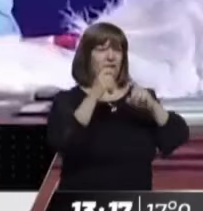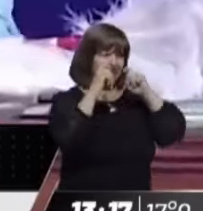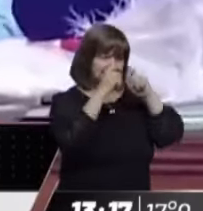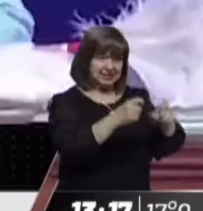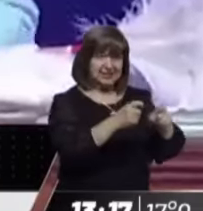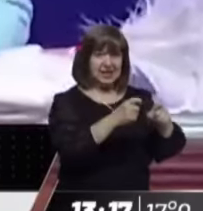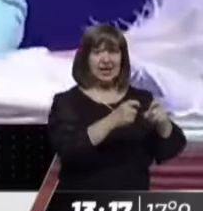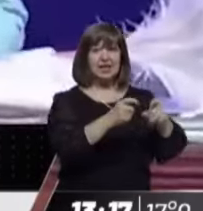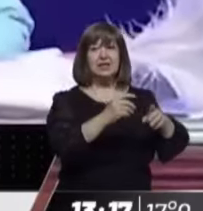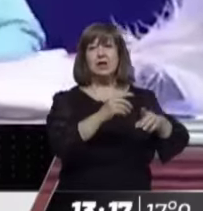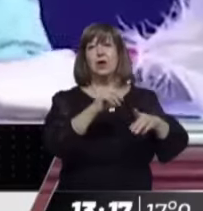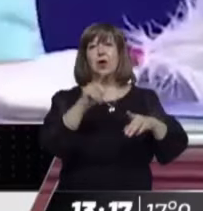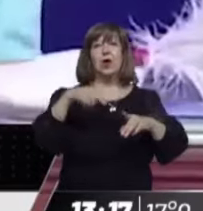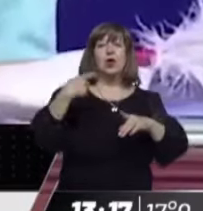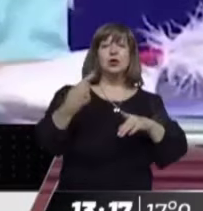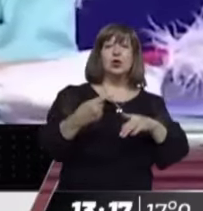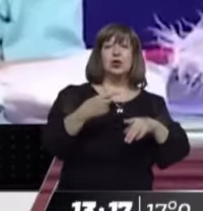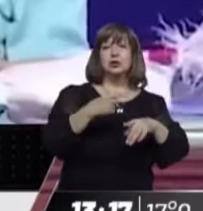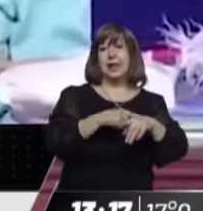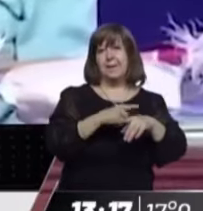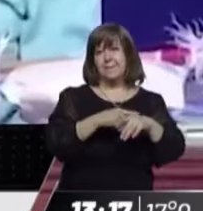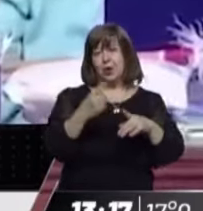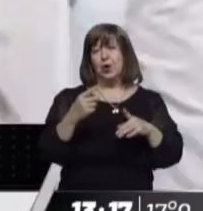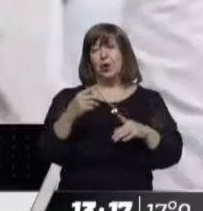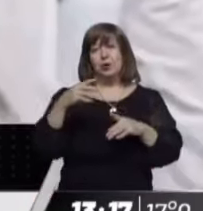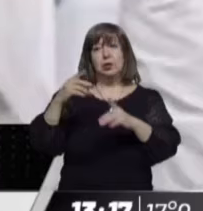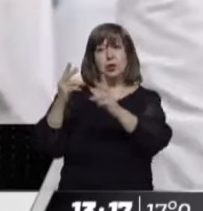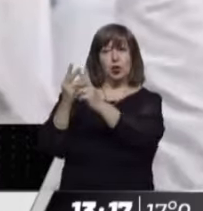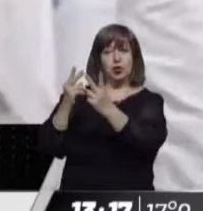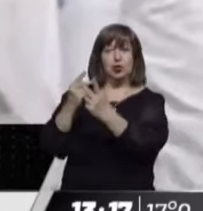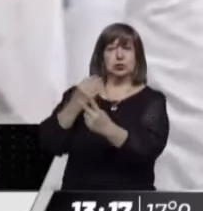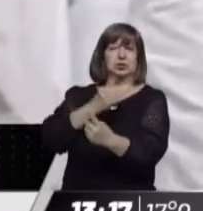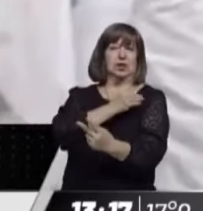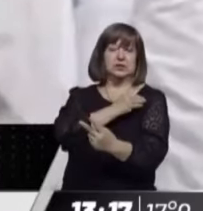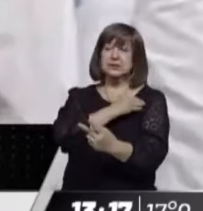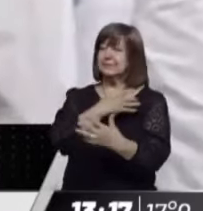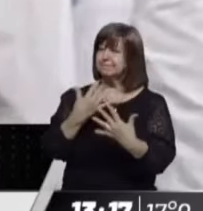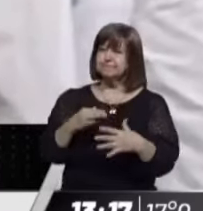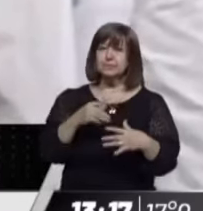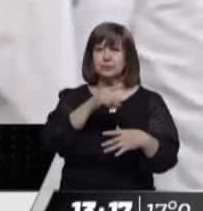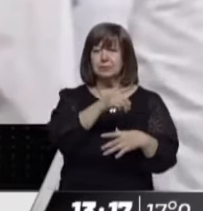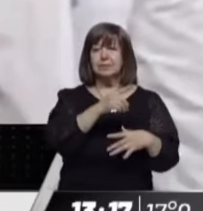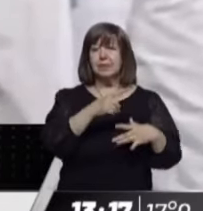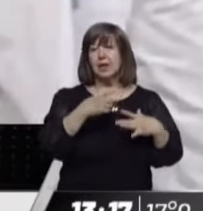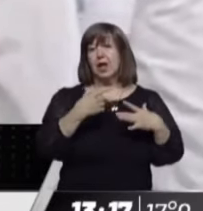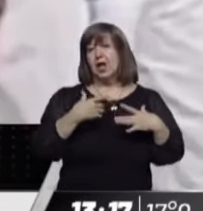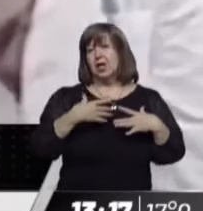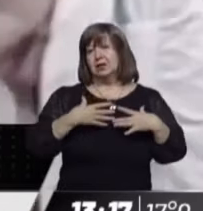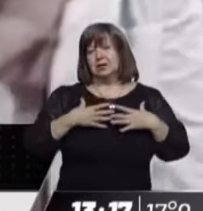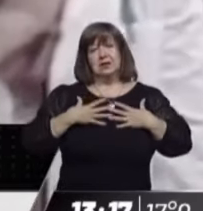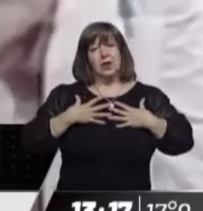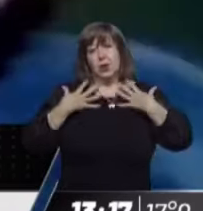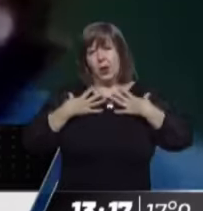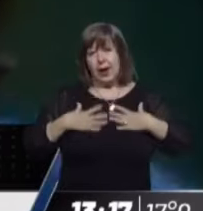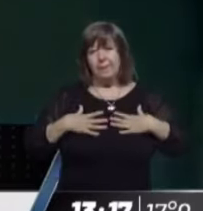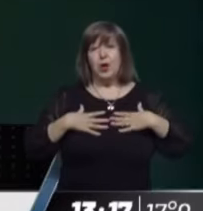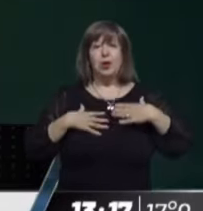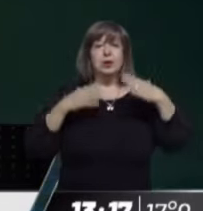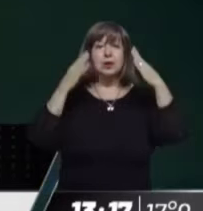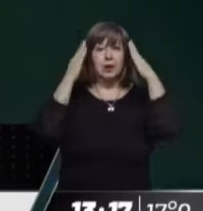la salud de Antonio Gasalla. Los dos coincidieron, su estado no es bueno, el deterioro es enorme